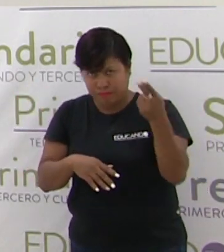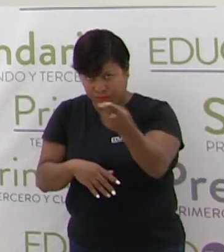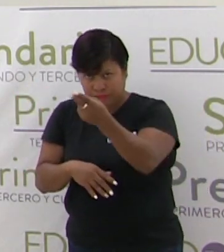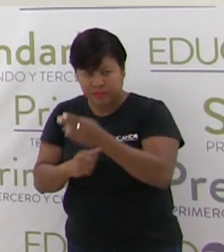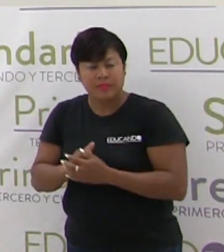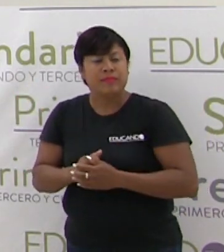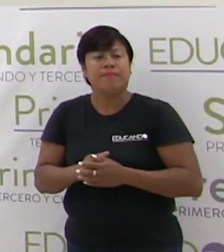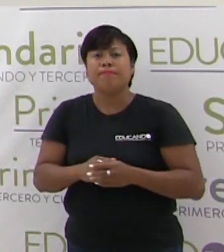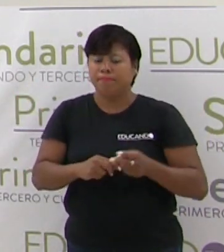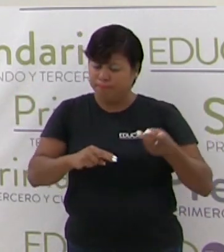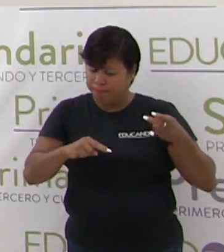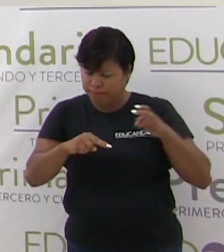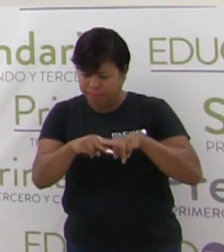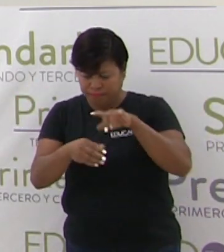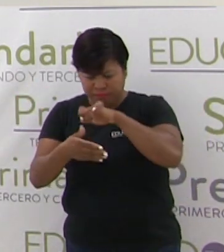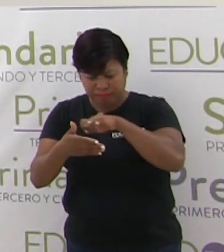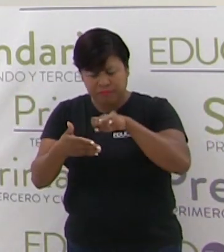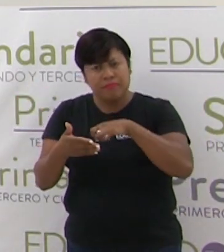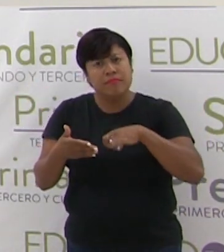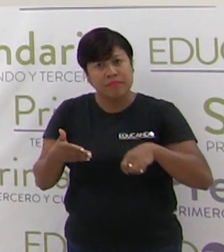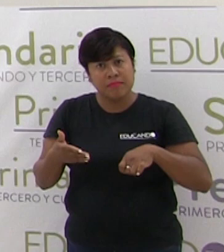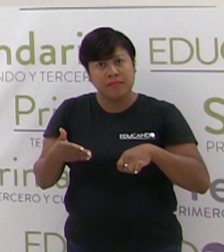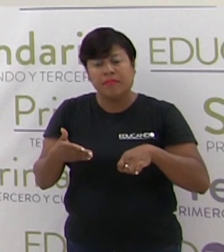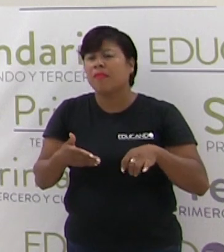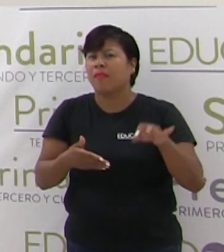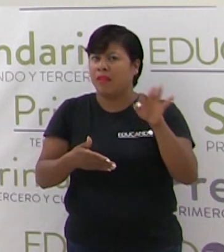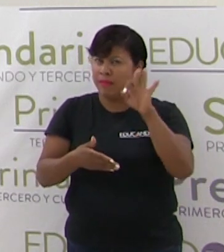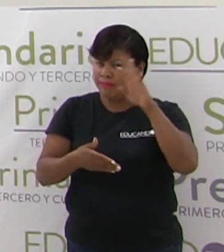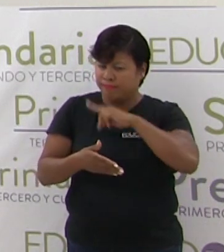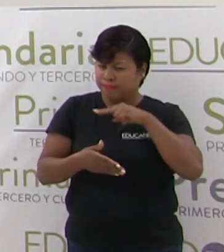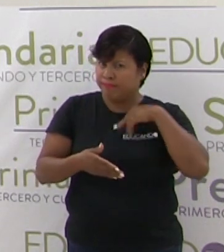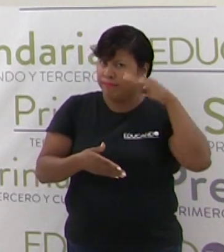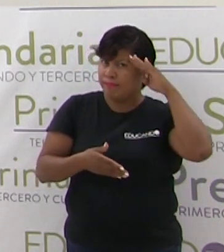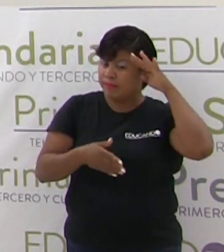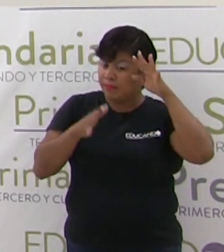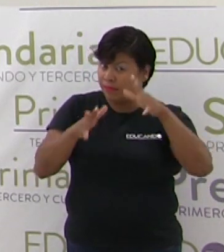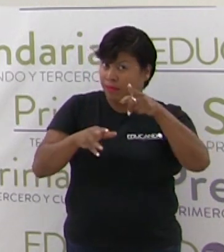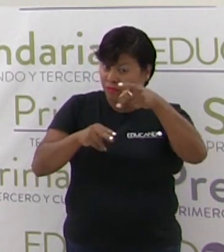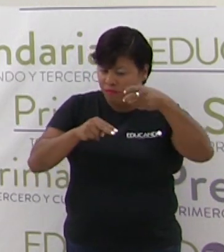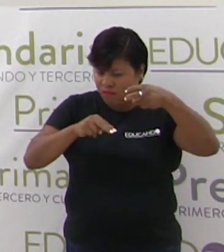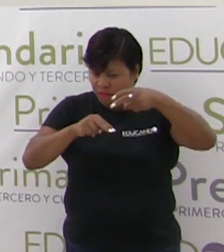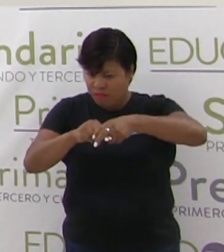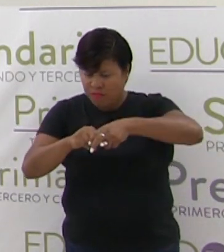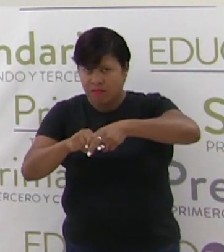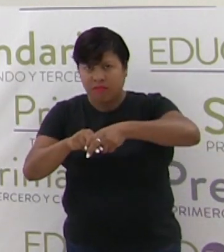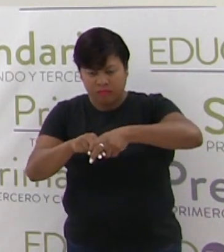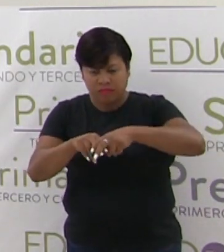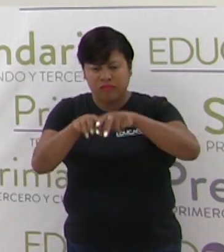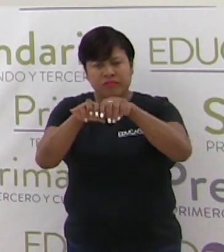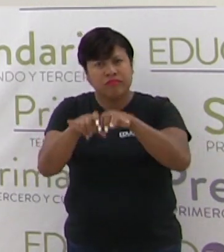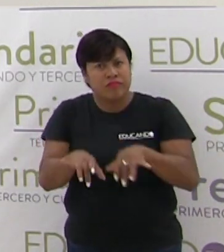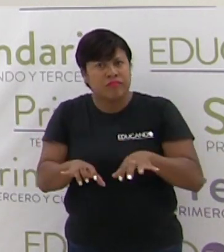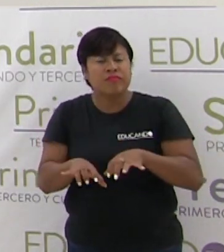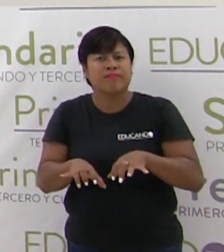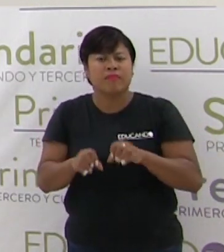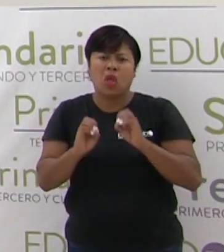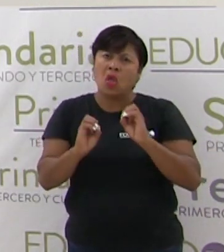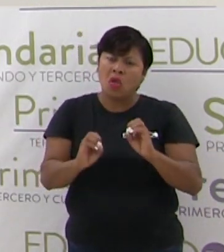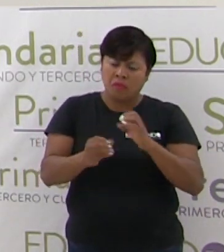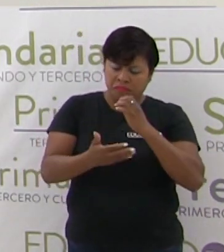ustedes. Sentarse a escribir, bueno, entonces suponemos que ustedes ya están frente a la